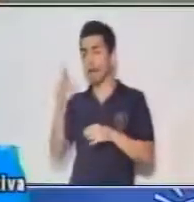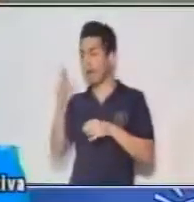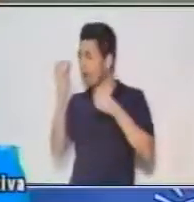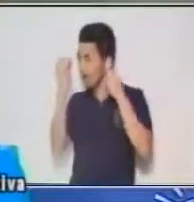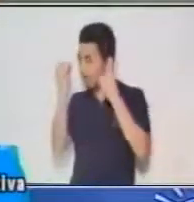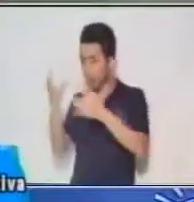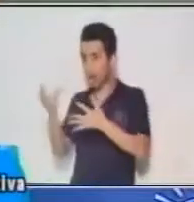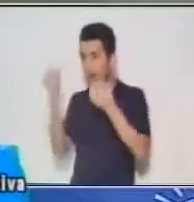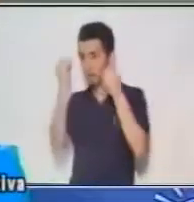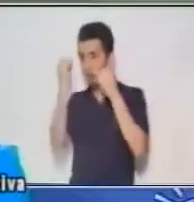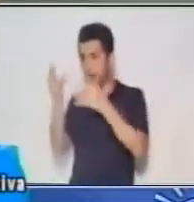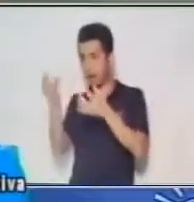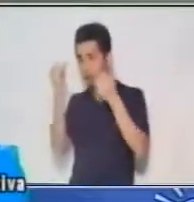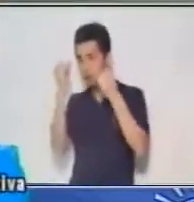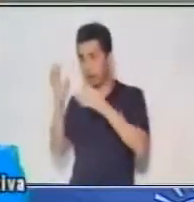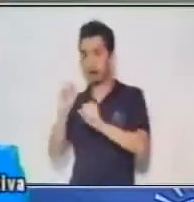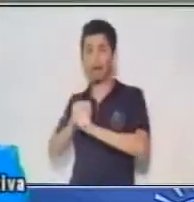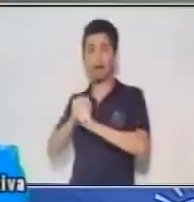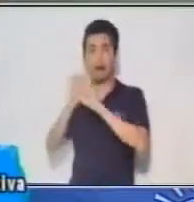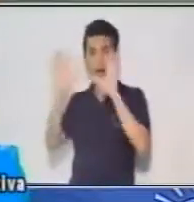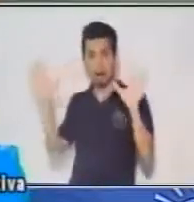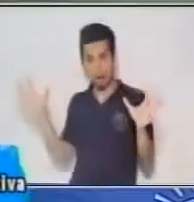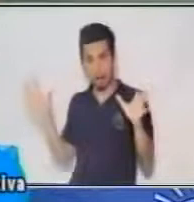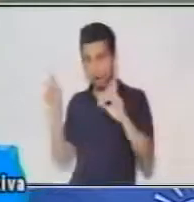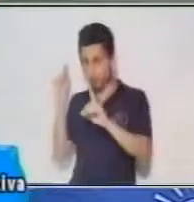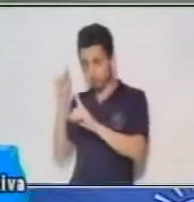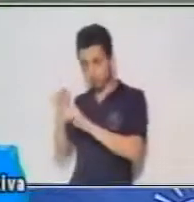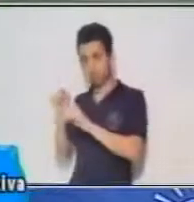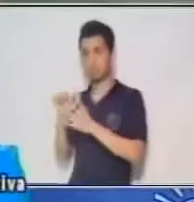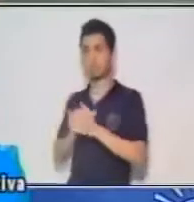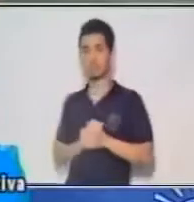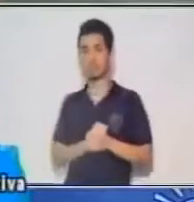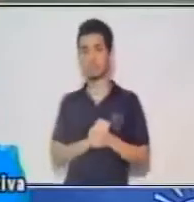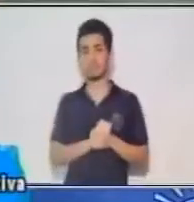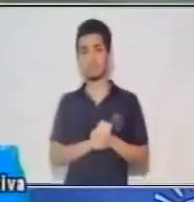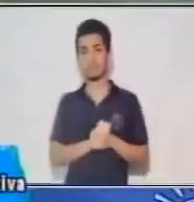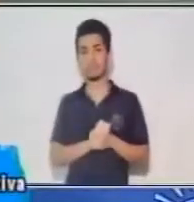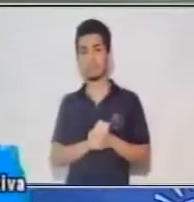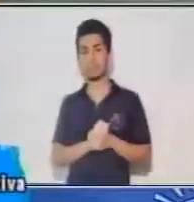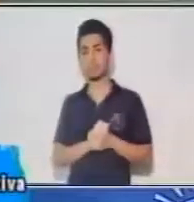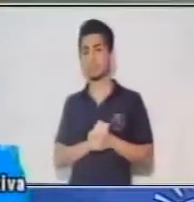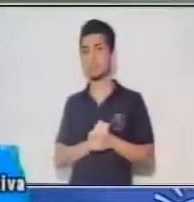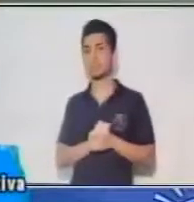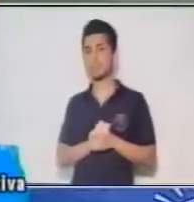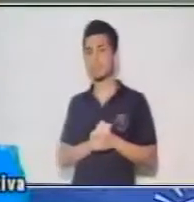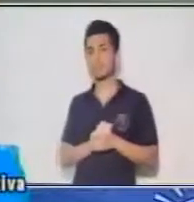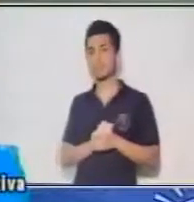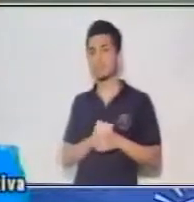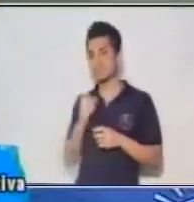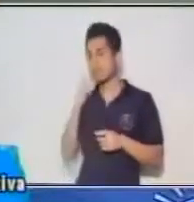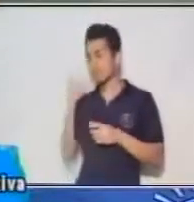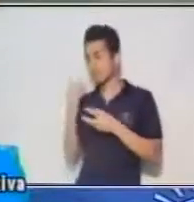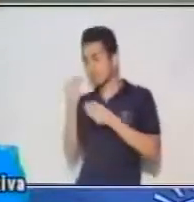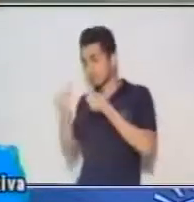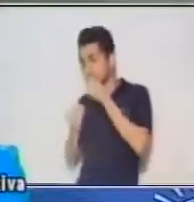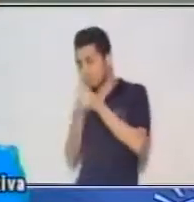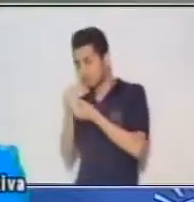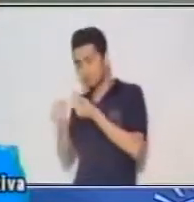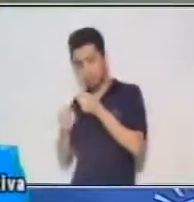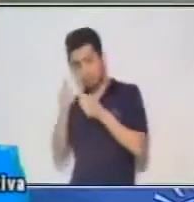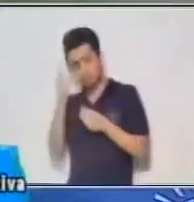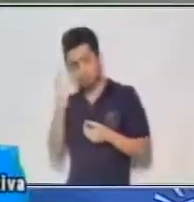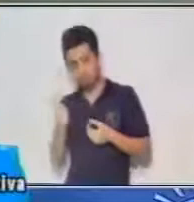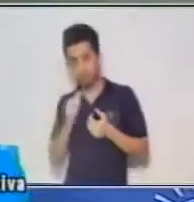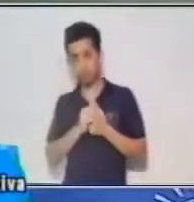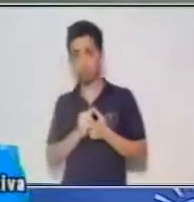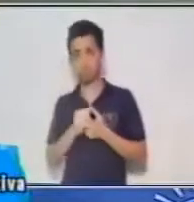clara, informar de forma precisa y con argumentos válidos. Si voy a